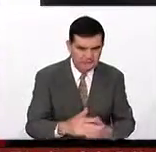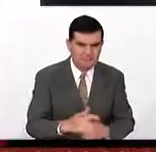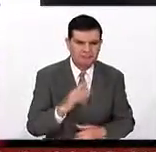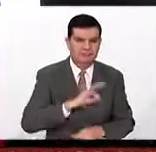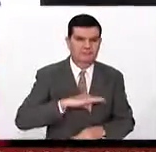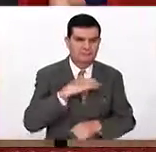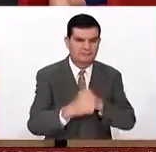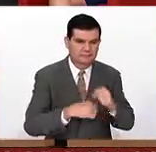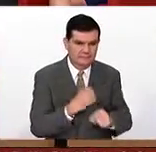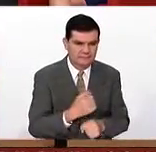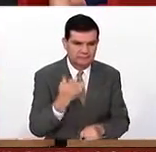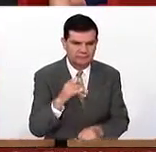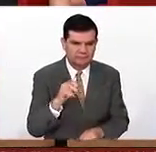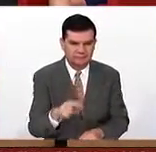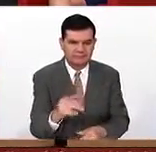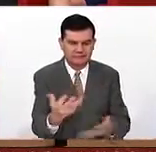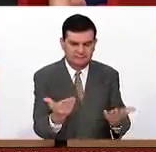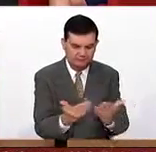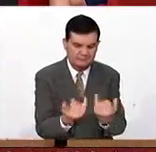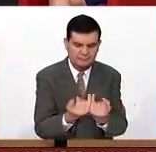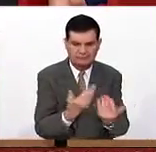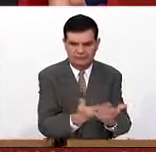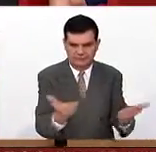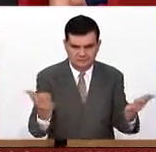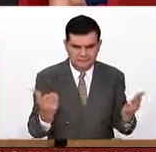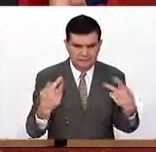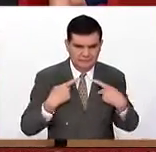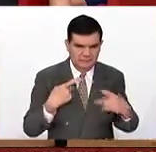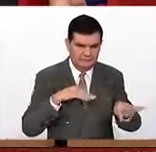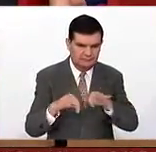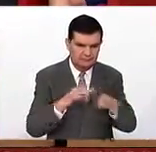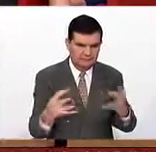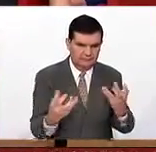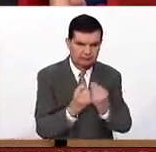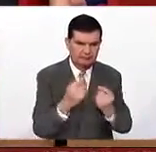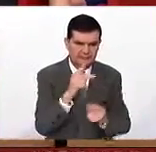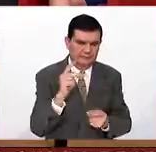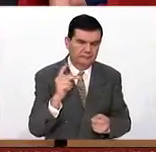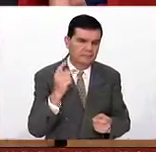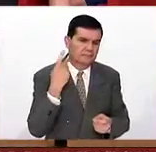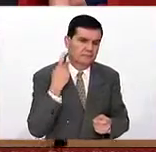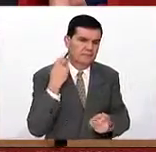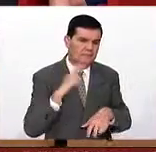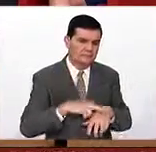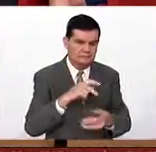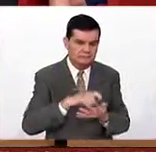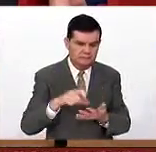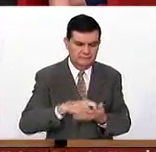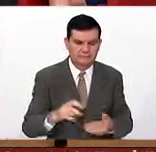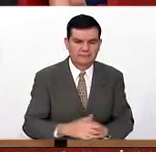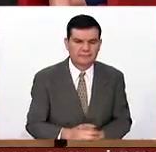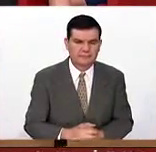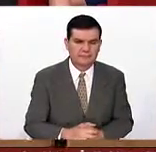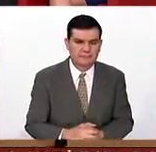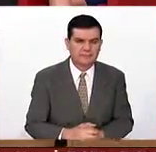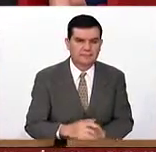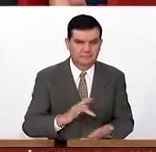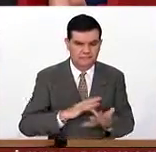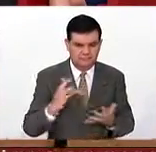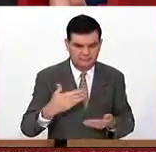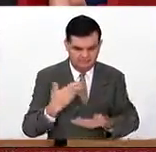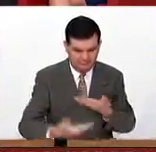feliz año yuri las hacen también a todos los trabajadores de la propia fe al consumidor gracias por estar con nosotros en mi cual ya estamos a la